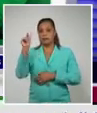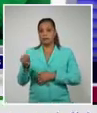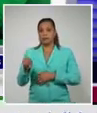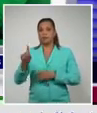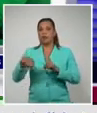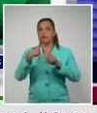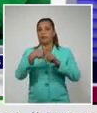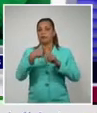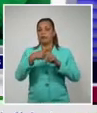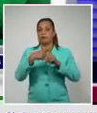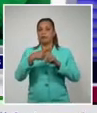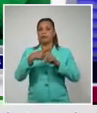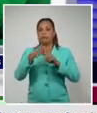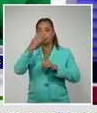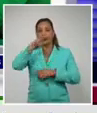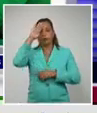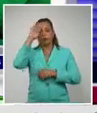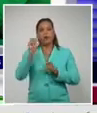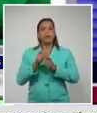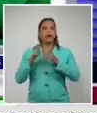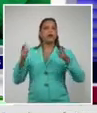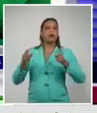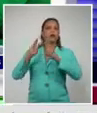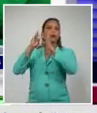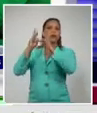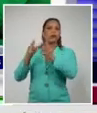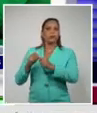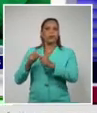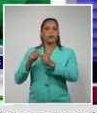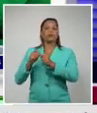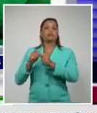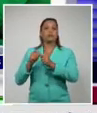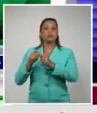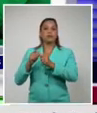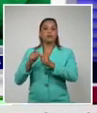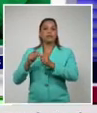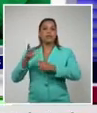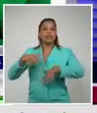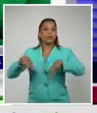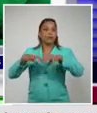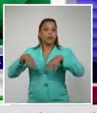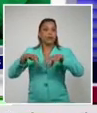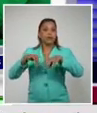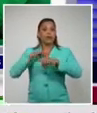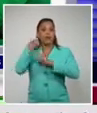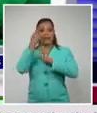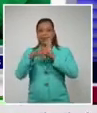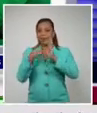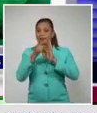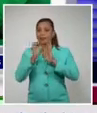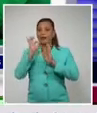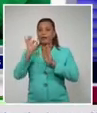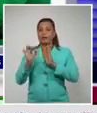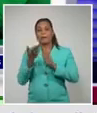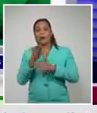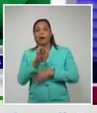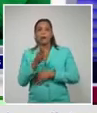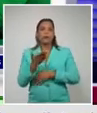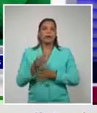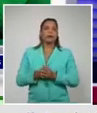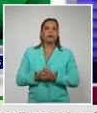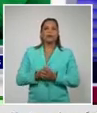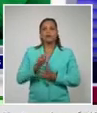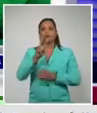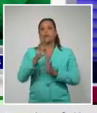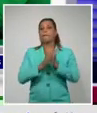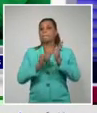en Cuba, el mayor número, comportamiento que ha sido característico desde hace más de 2